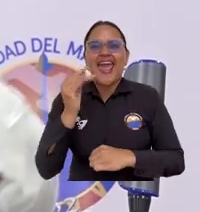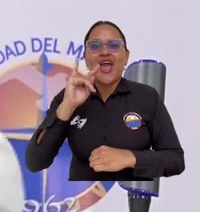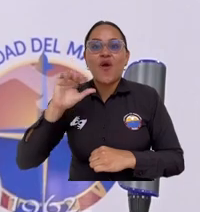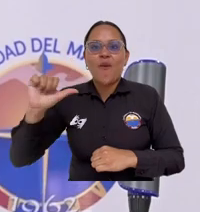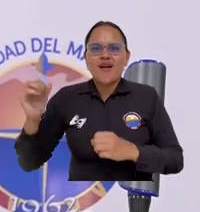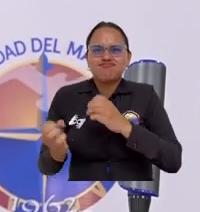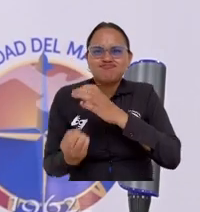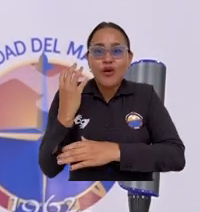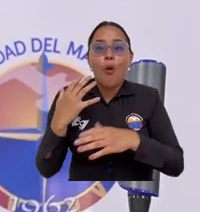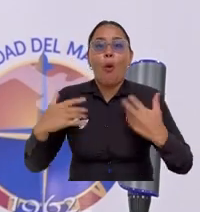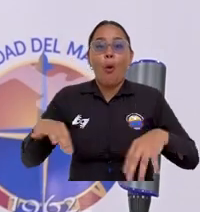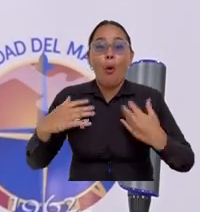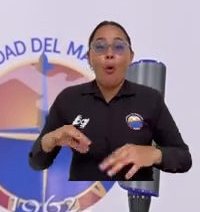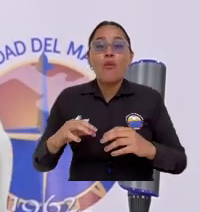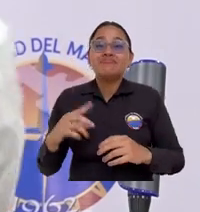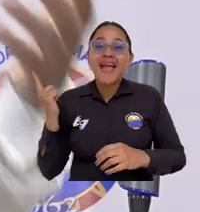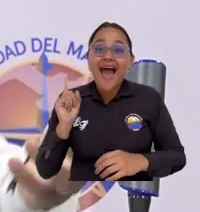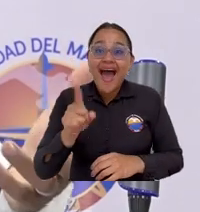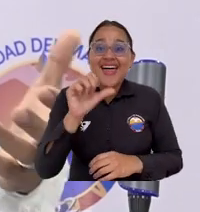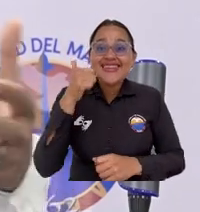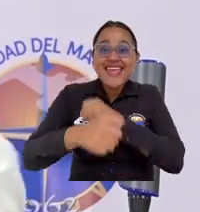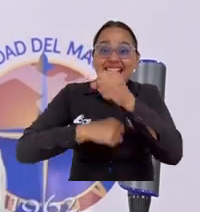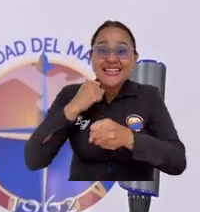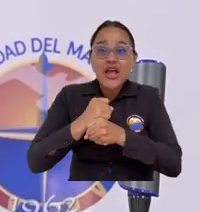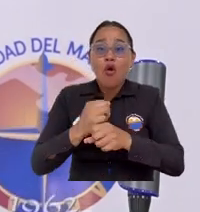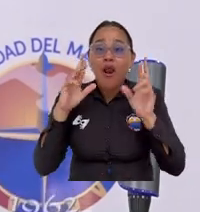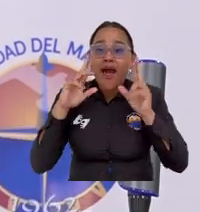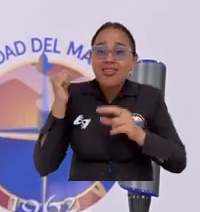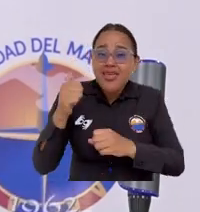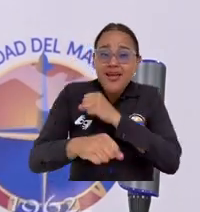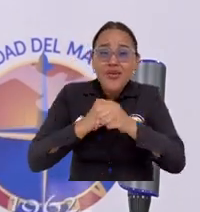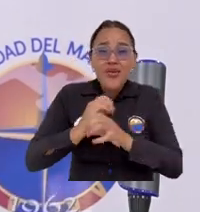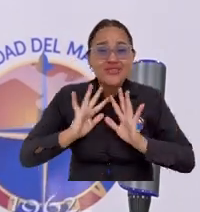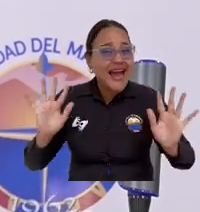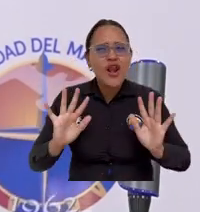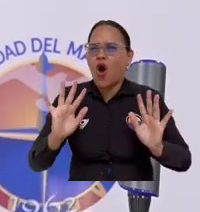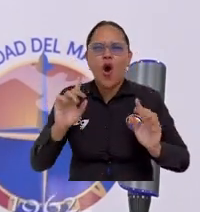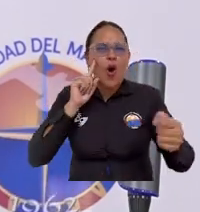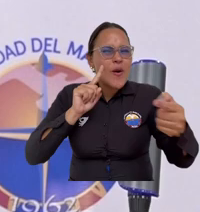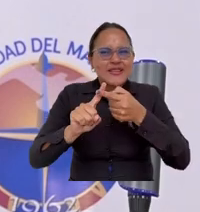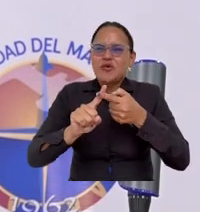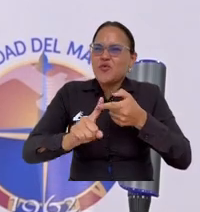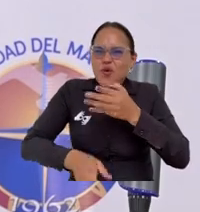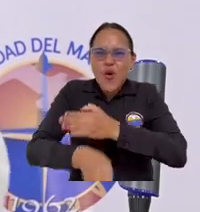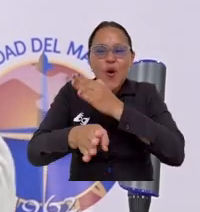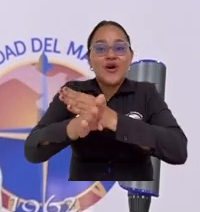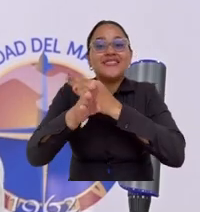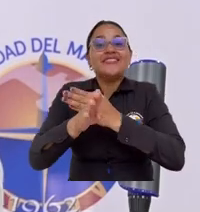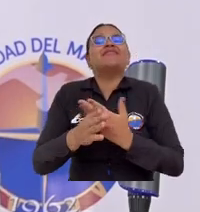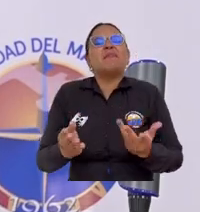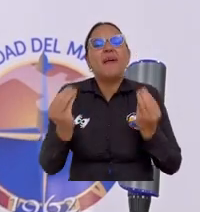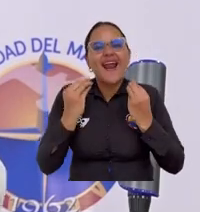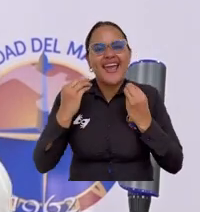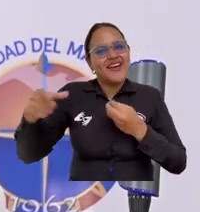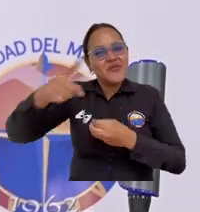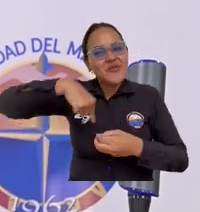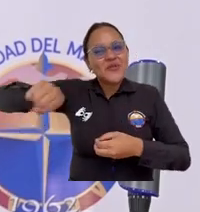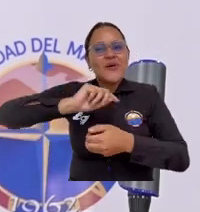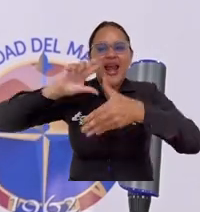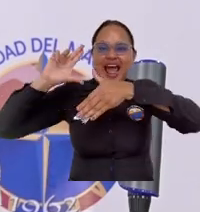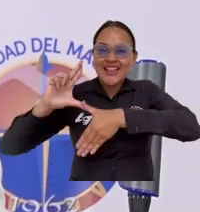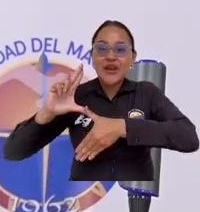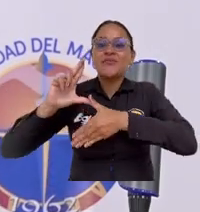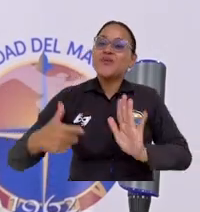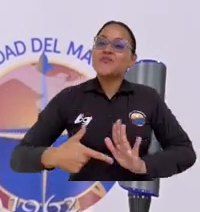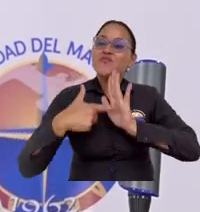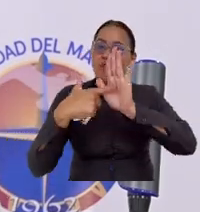20, 30, 40 nos sigamos encontrando y sigamos avanzando en un sistema que desde Latinoamérica, aprendiendo entre nosotros, también le podamos